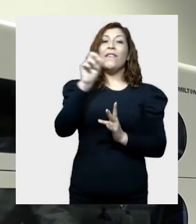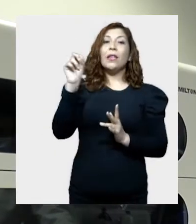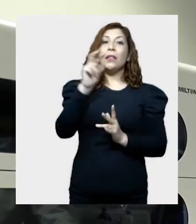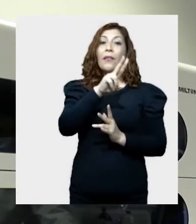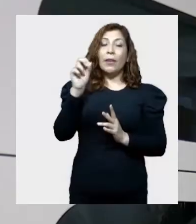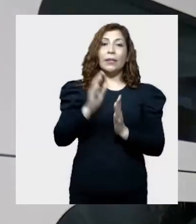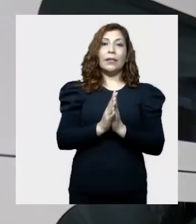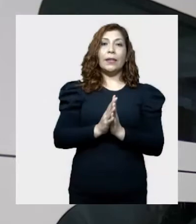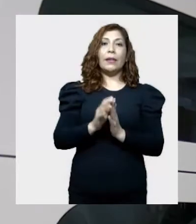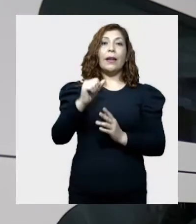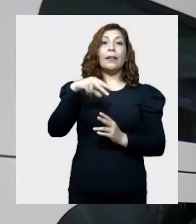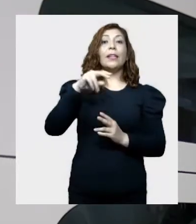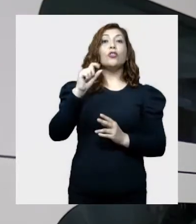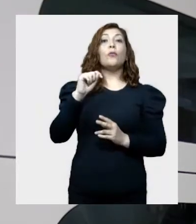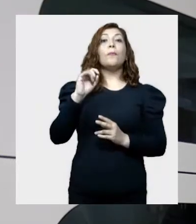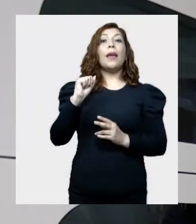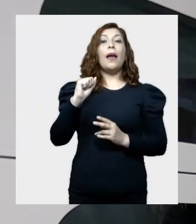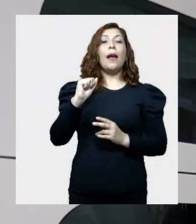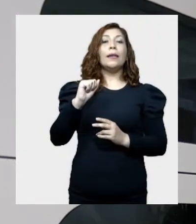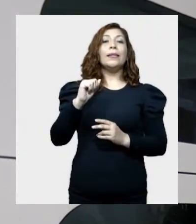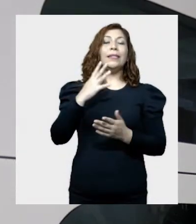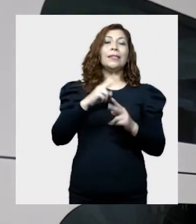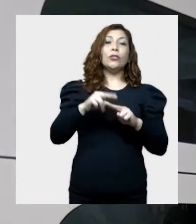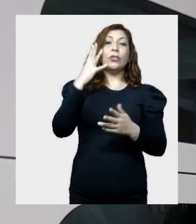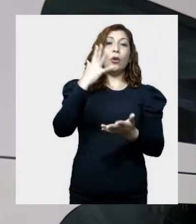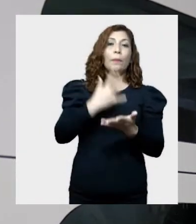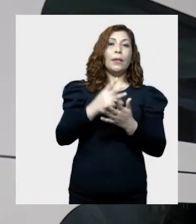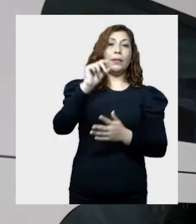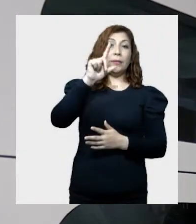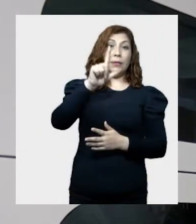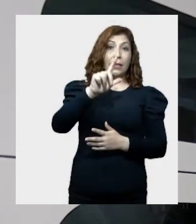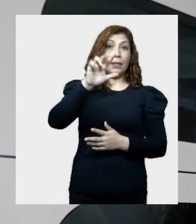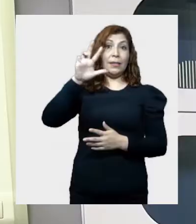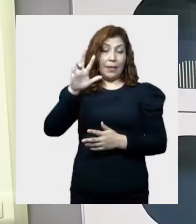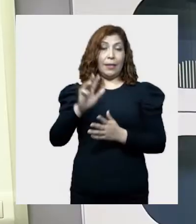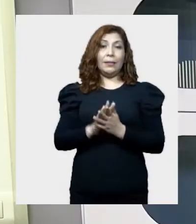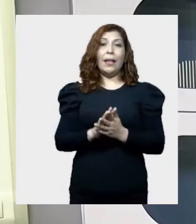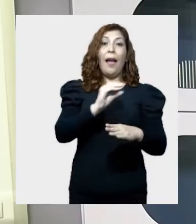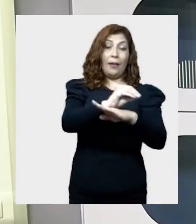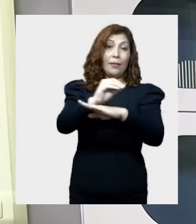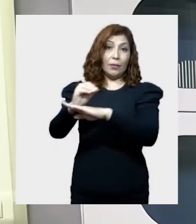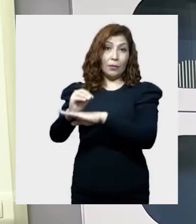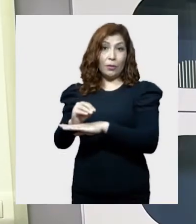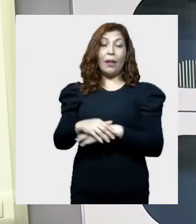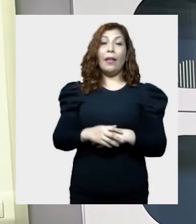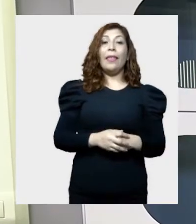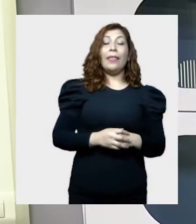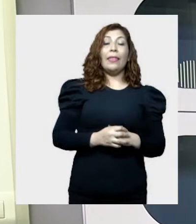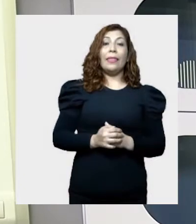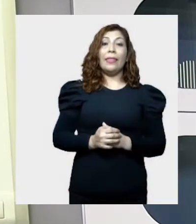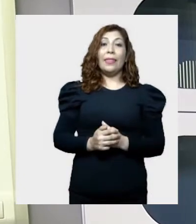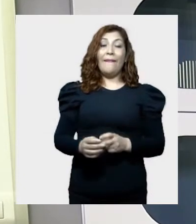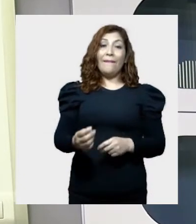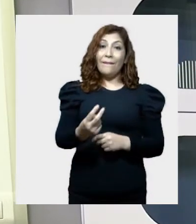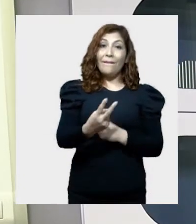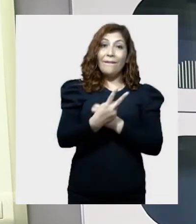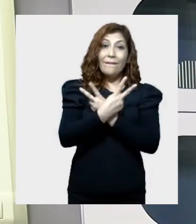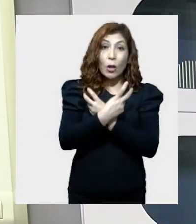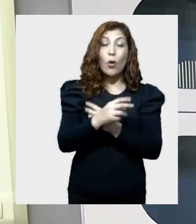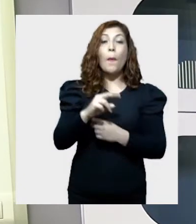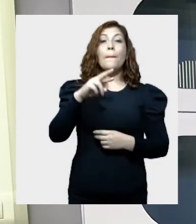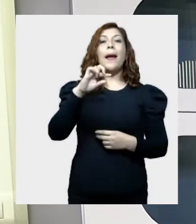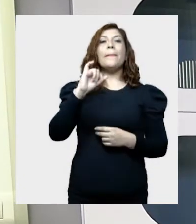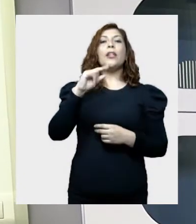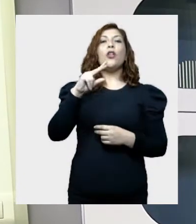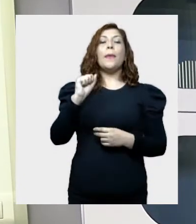2020 Anatomía Patológica realizó 5.076 genotipificaciones de virus papiloma humano a través de la técnica